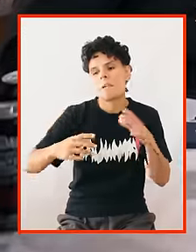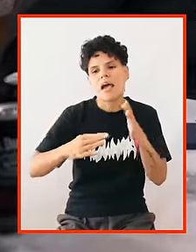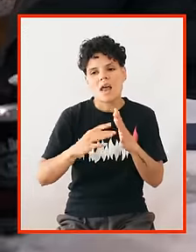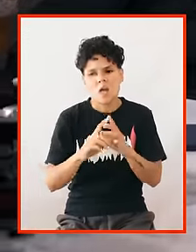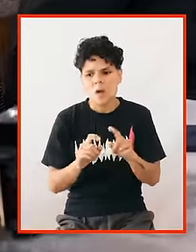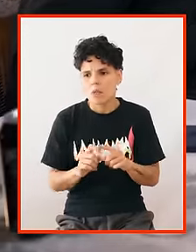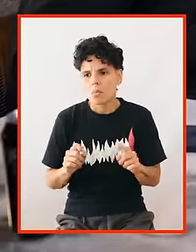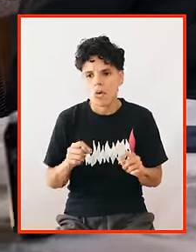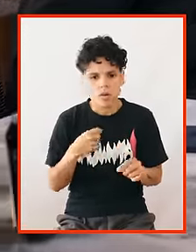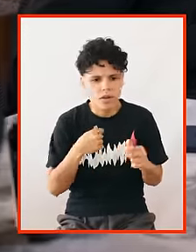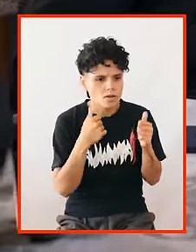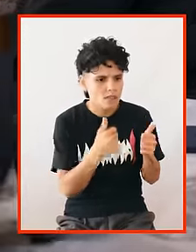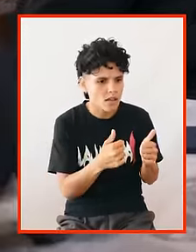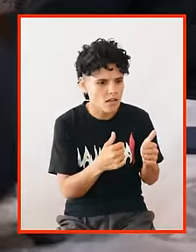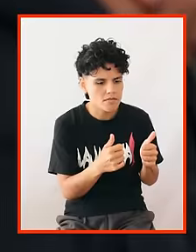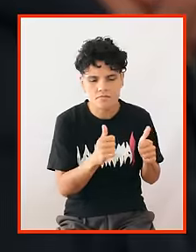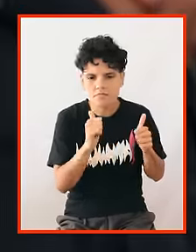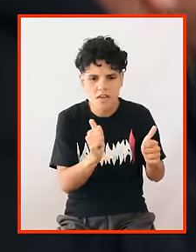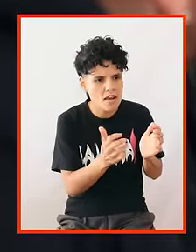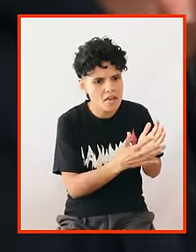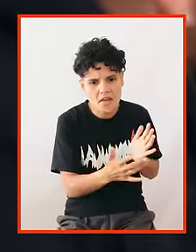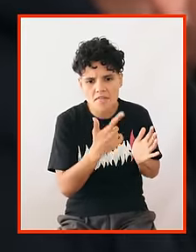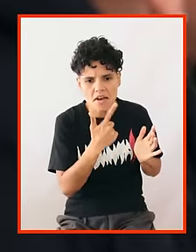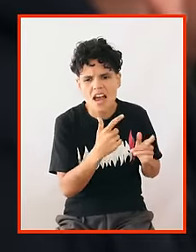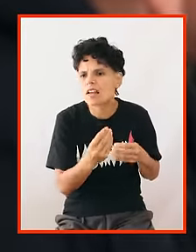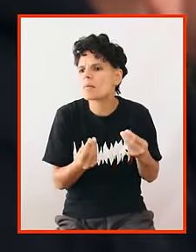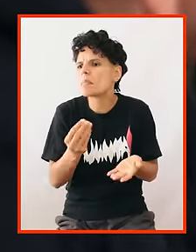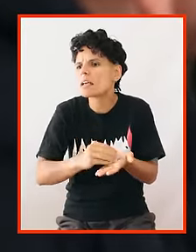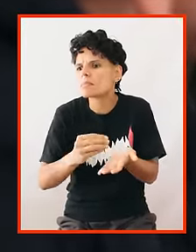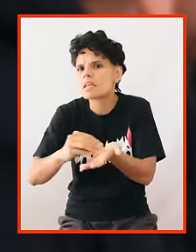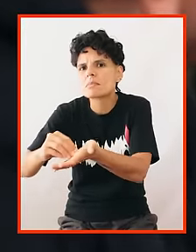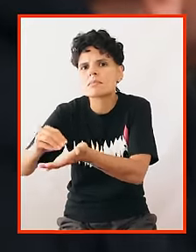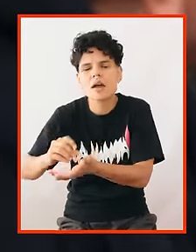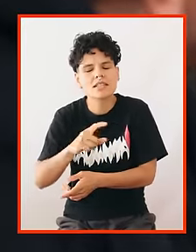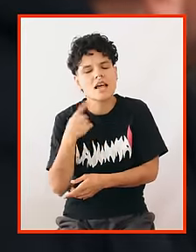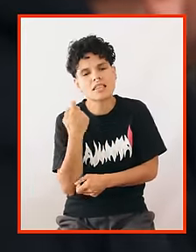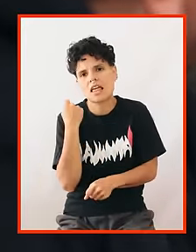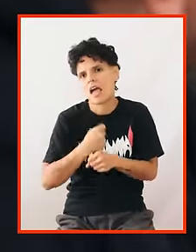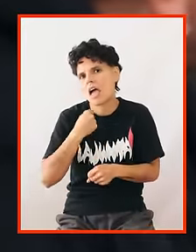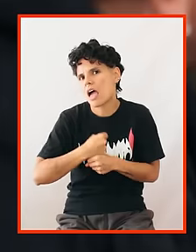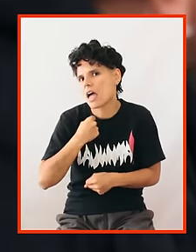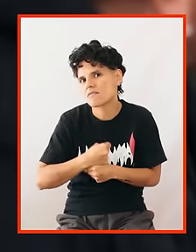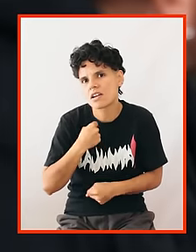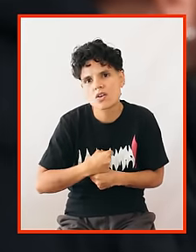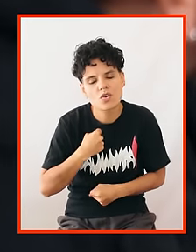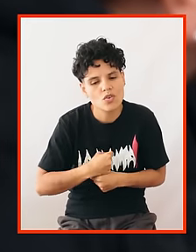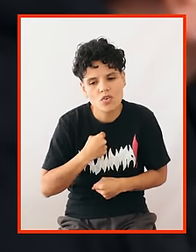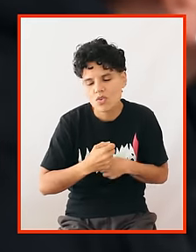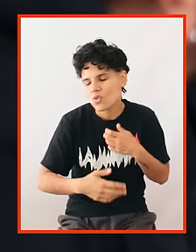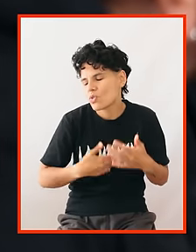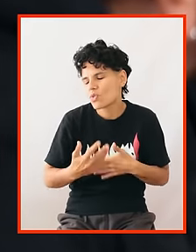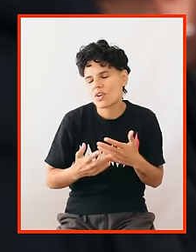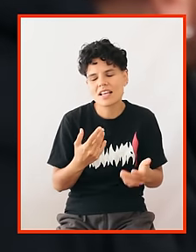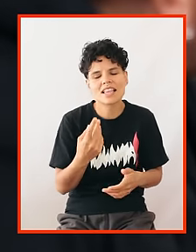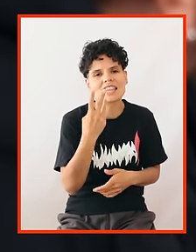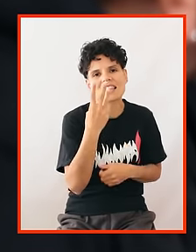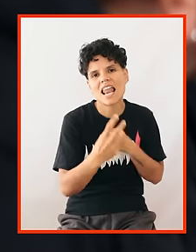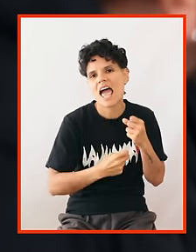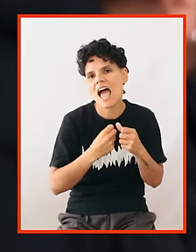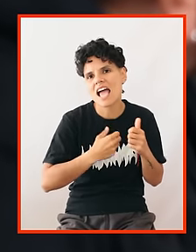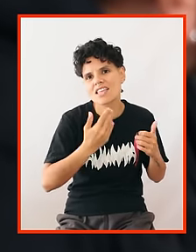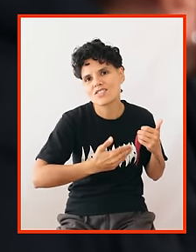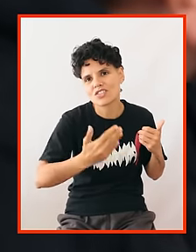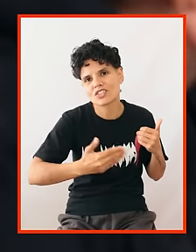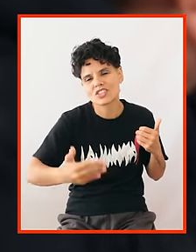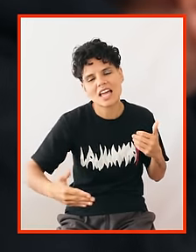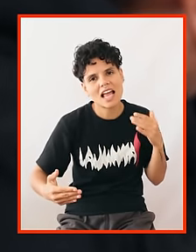ya. ¿Qué se hay que hacer ahora, claro. Y nosotros en ese tiempo también éramos muy trabajólicos, trabajábamos mucho, sacamos nuestros primeros 3 discos en 3 años seguidos, que